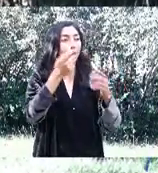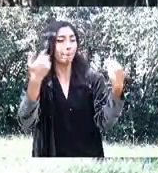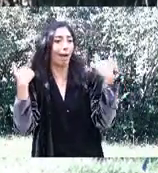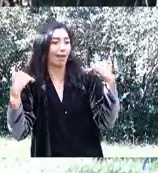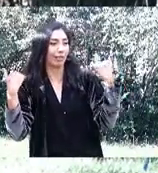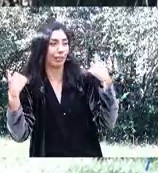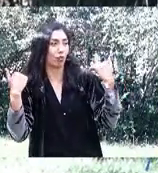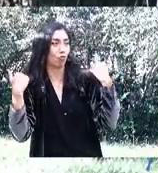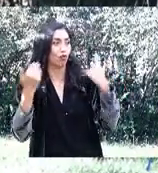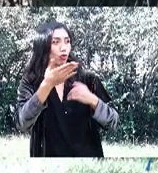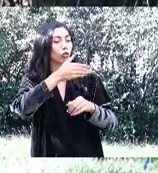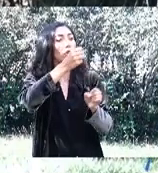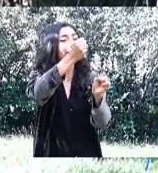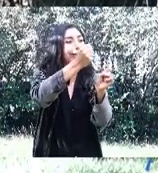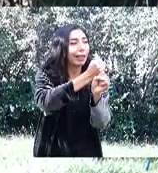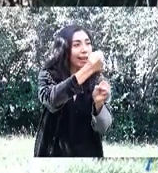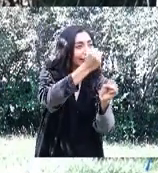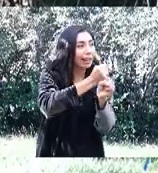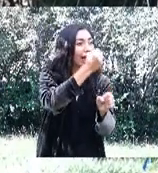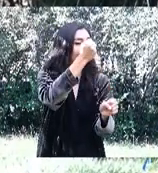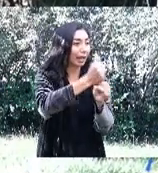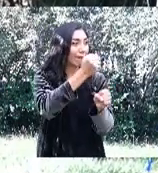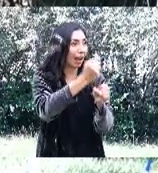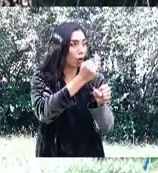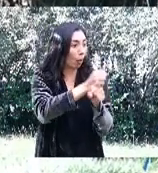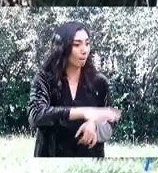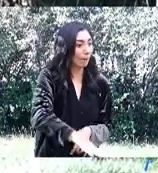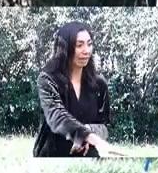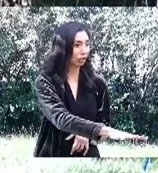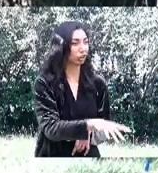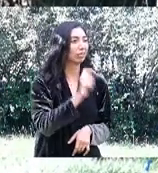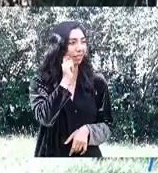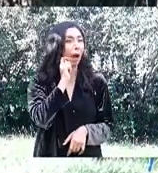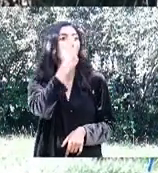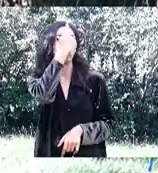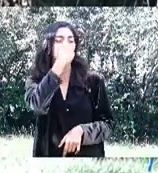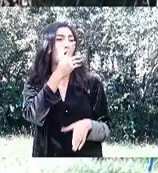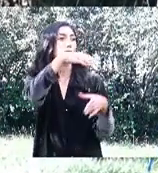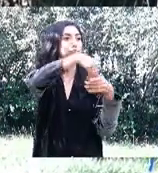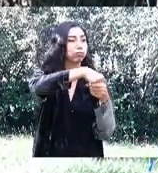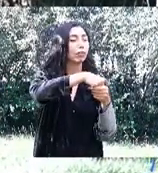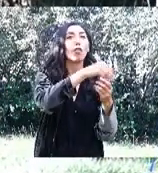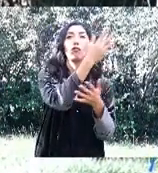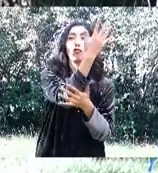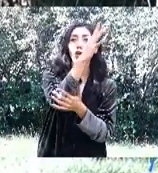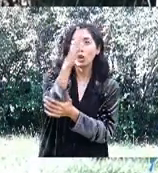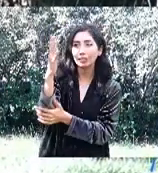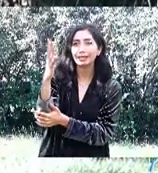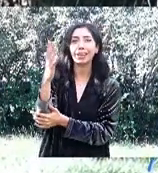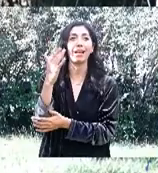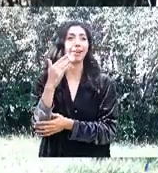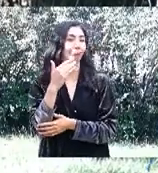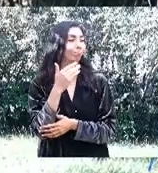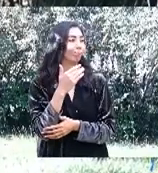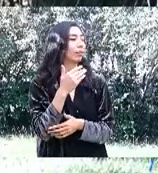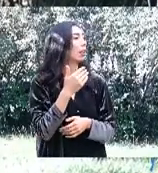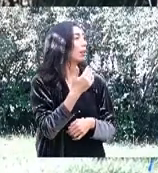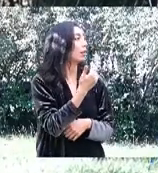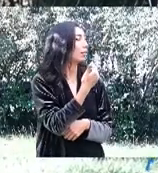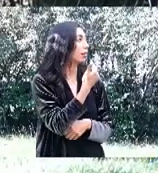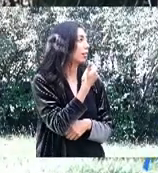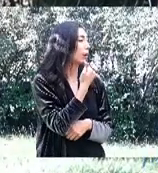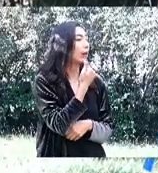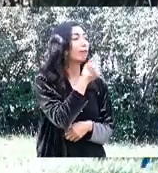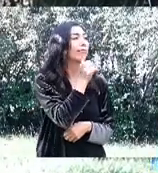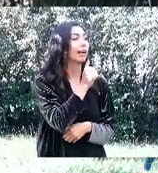piso talleres trabajo en piso significa estar en el Museo bosca Adriana hofman en el mía ahí desplegada y desplegados Ah y